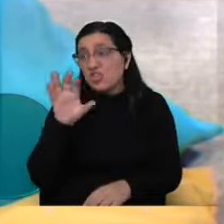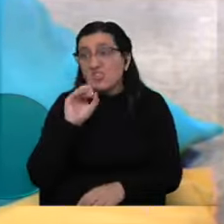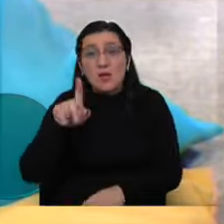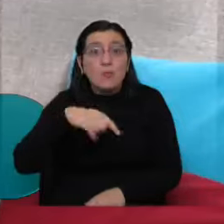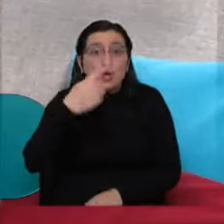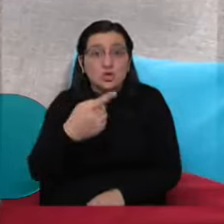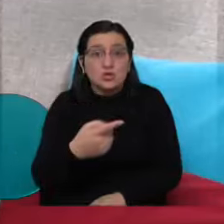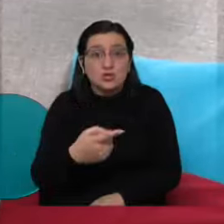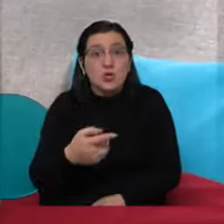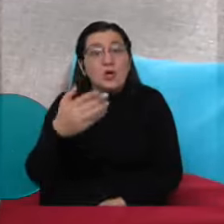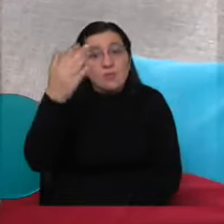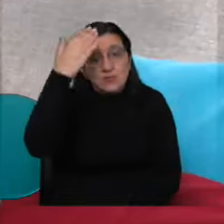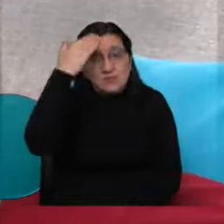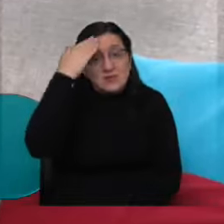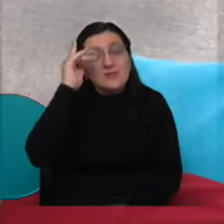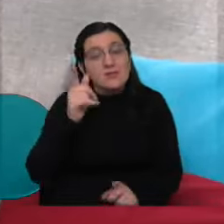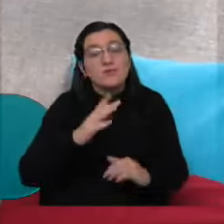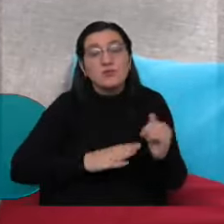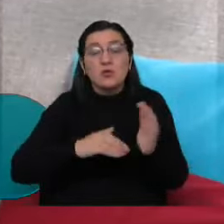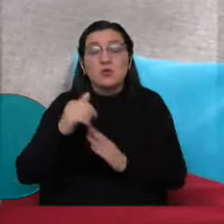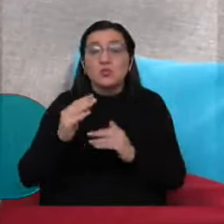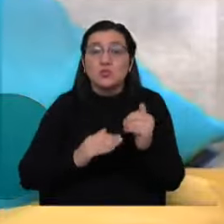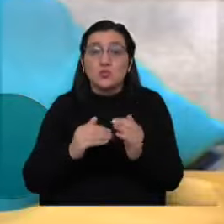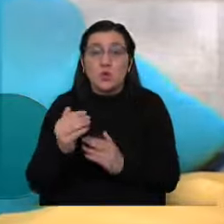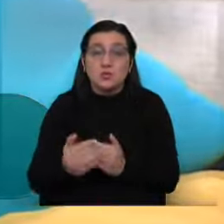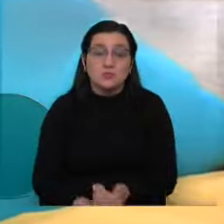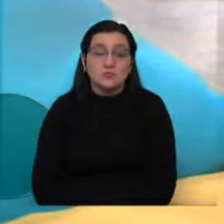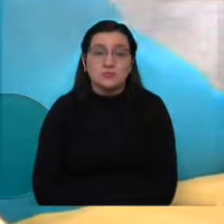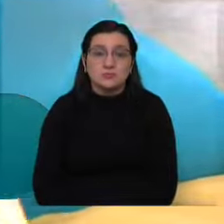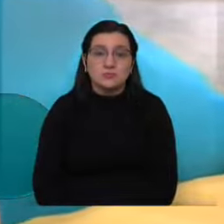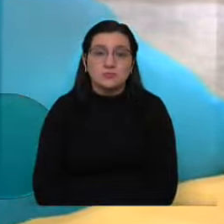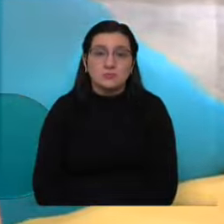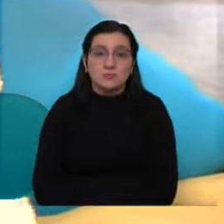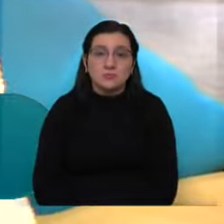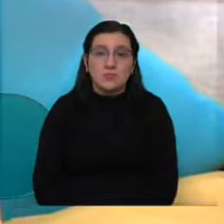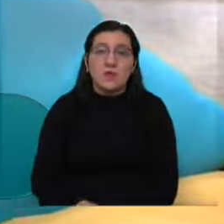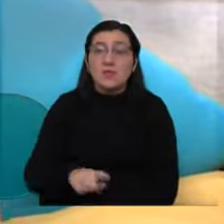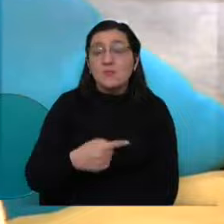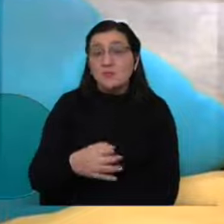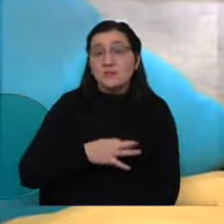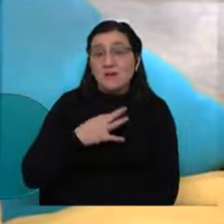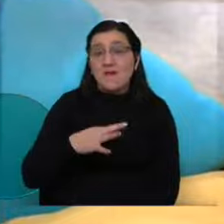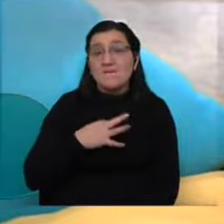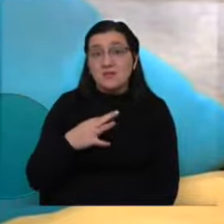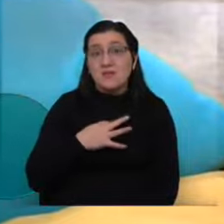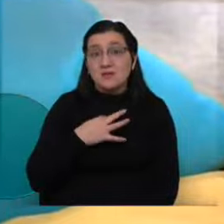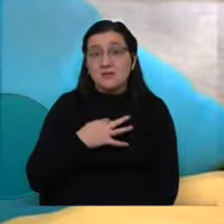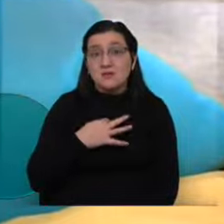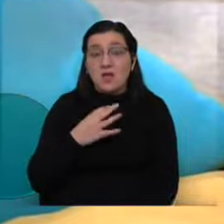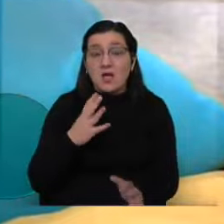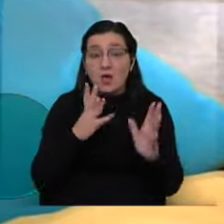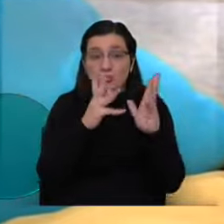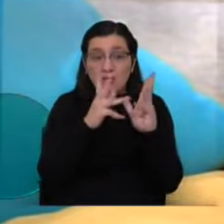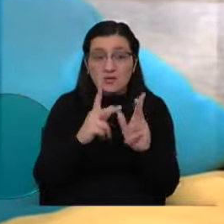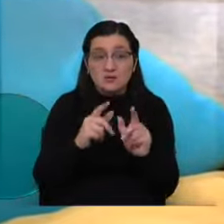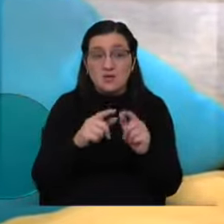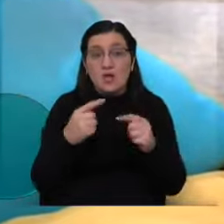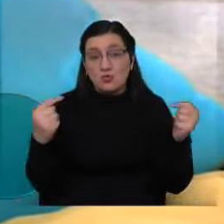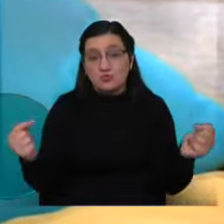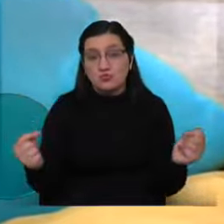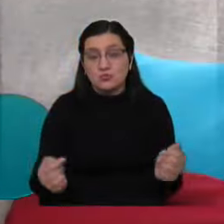porque se sabe que fue también una construcción de este y cómo después la vida termina acomodando un poco las cosas a través de estas